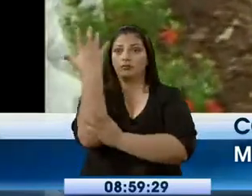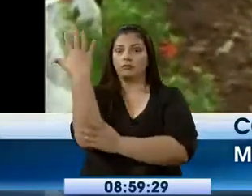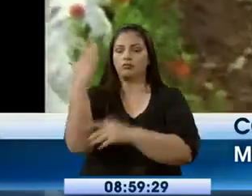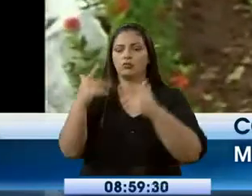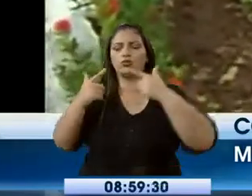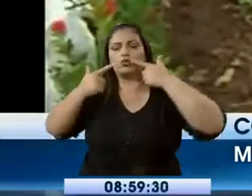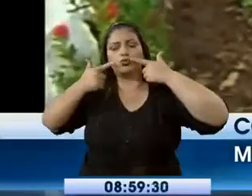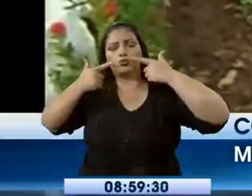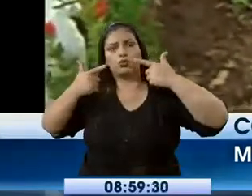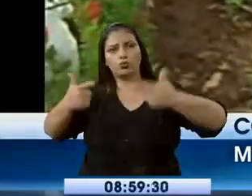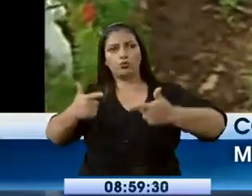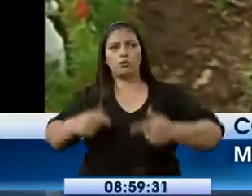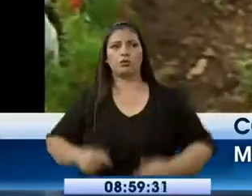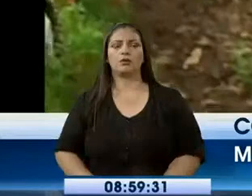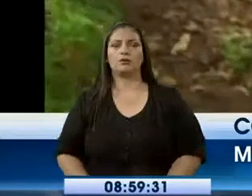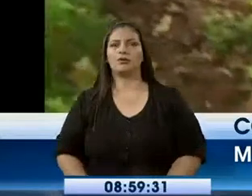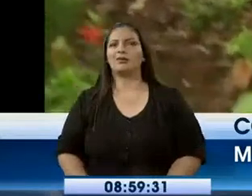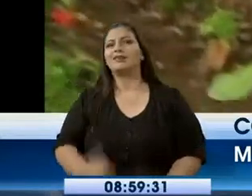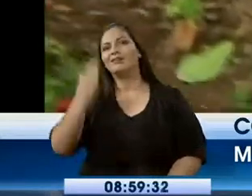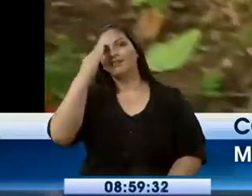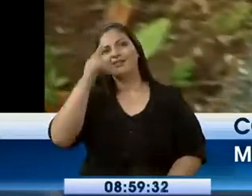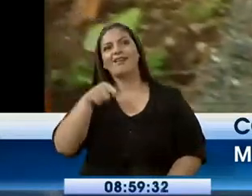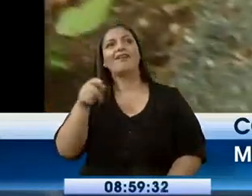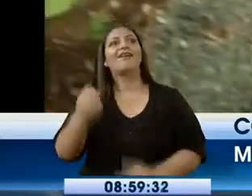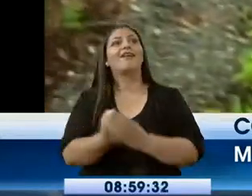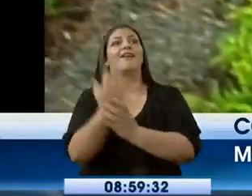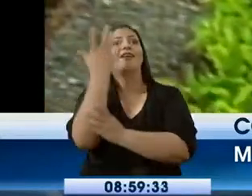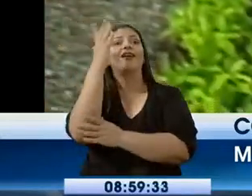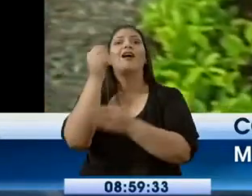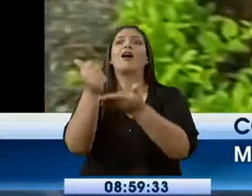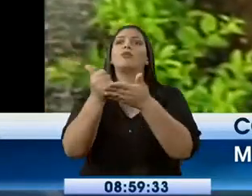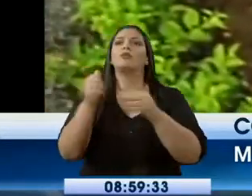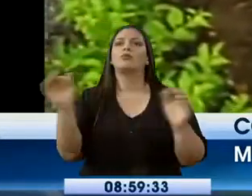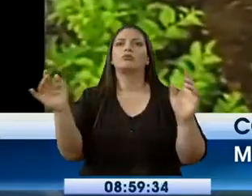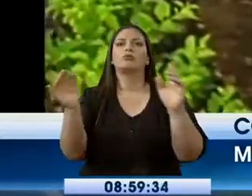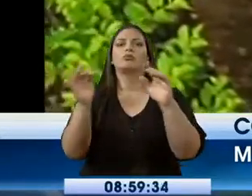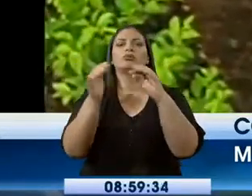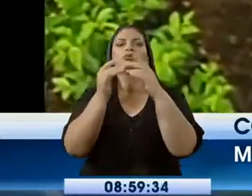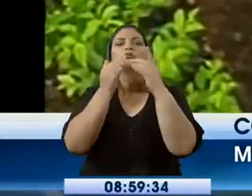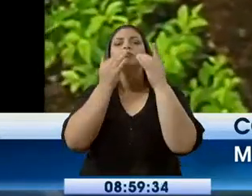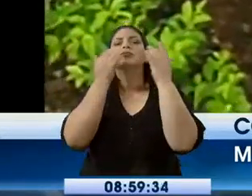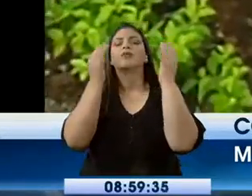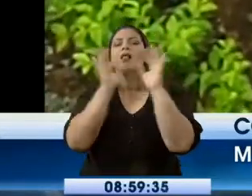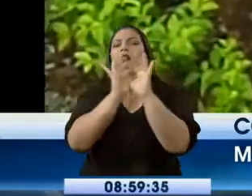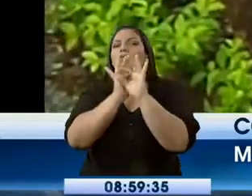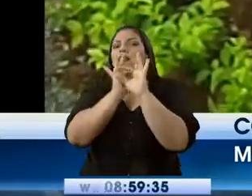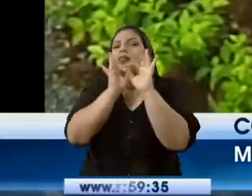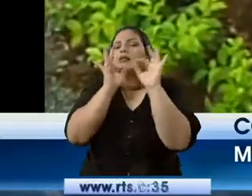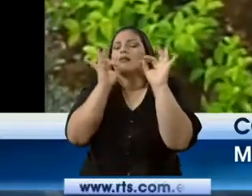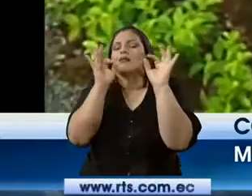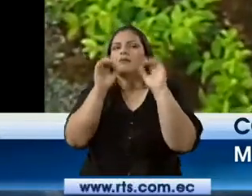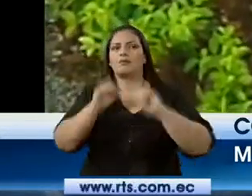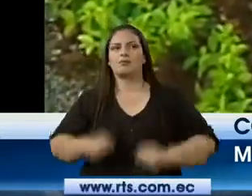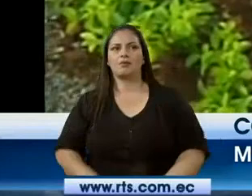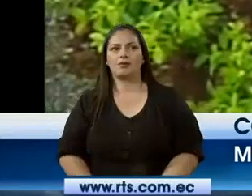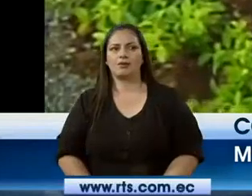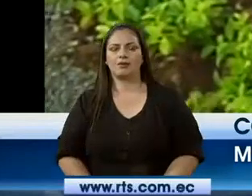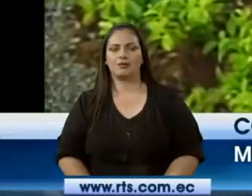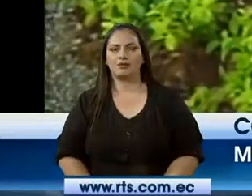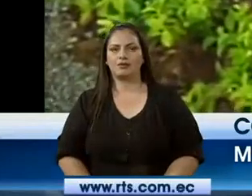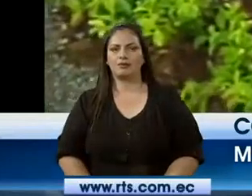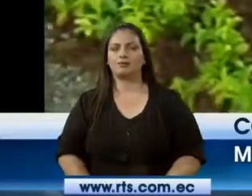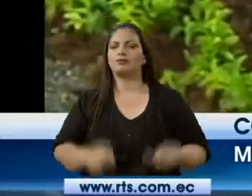tú sabes, purifican el aire. Luego, también calificamos el uso o el